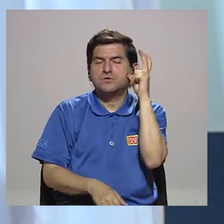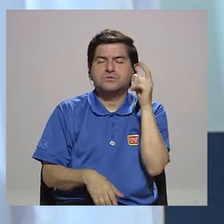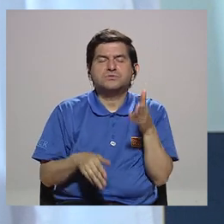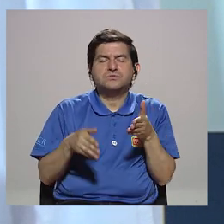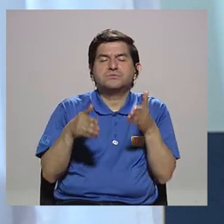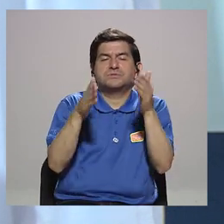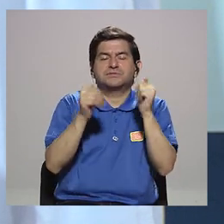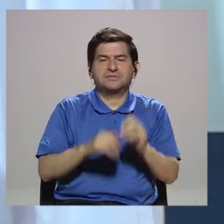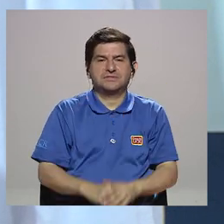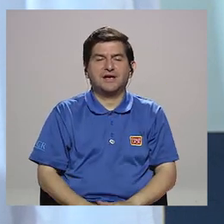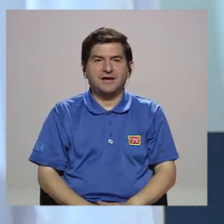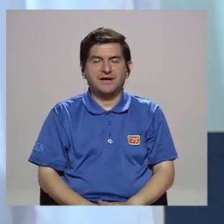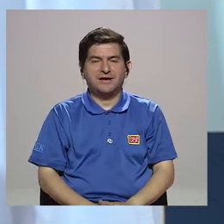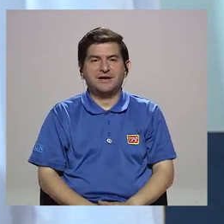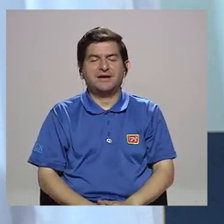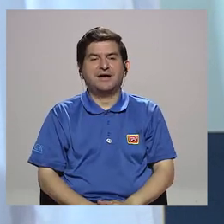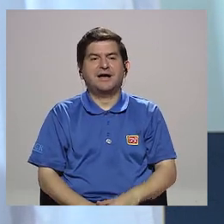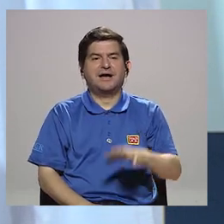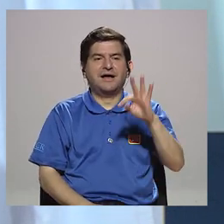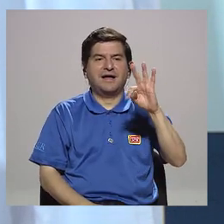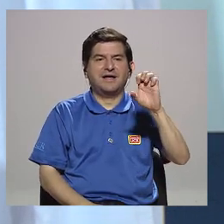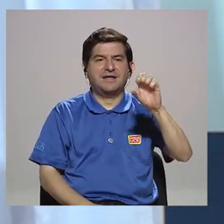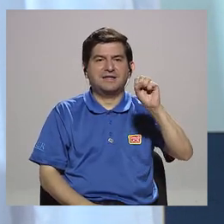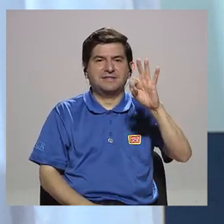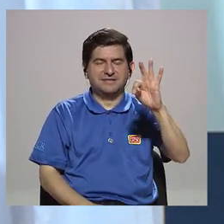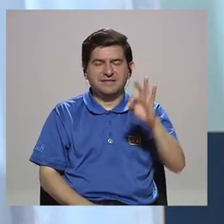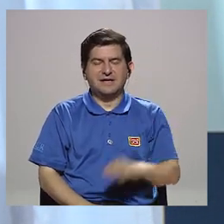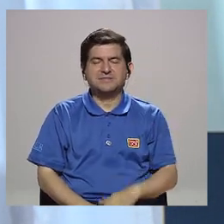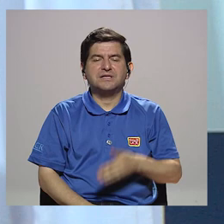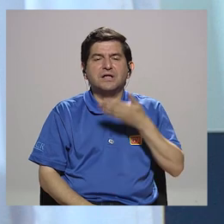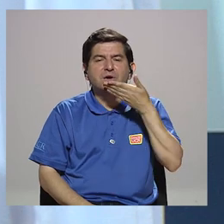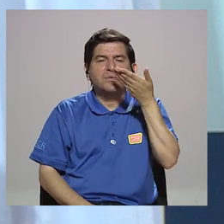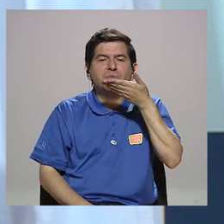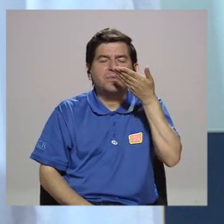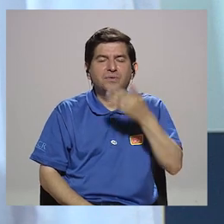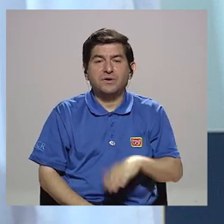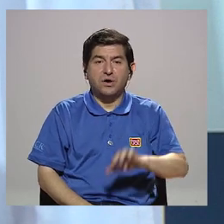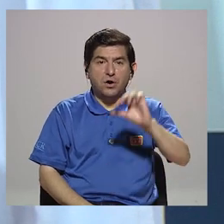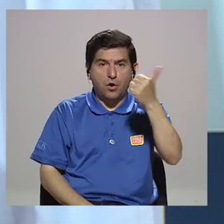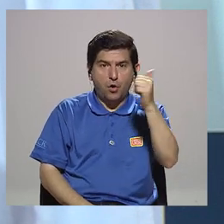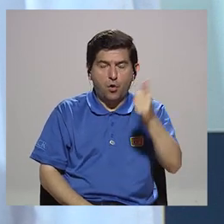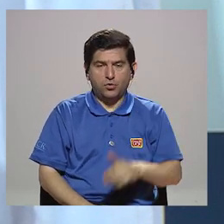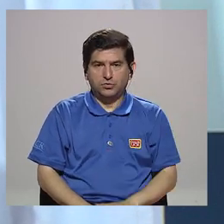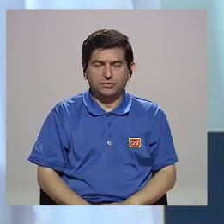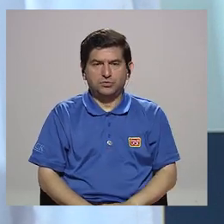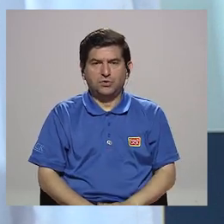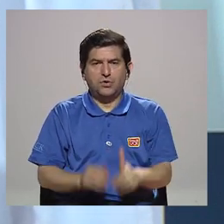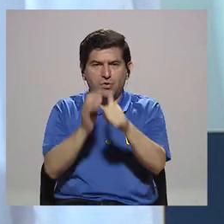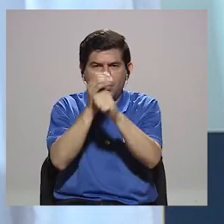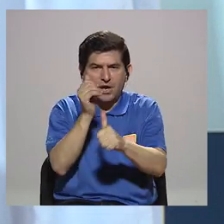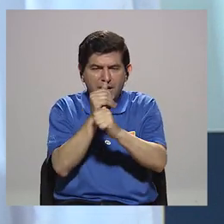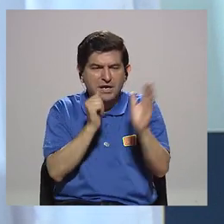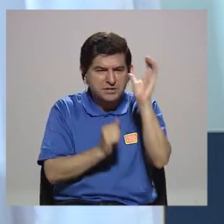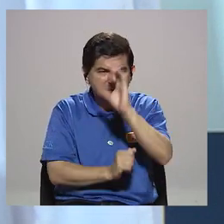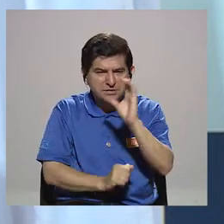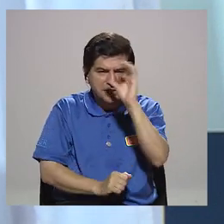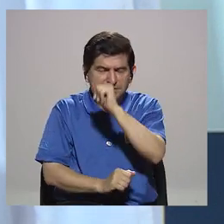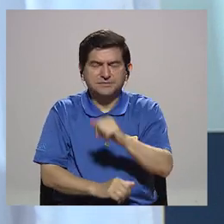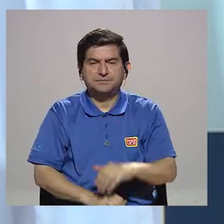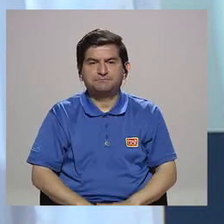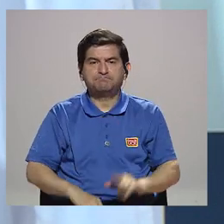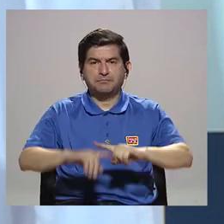oír ustedes en la calle el test de aliento, que es un soplarlo. Otro método es en heces, donde se